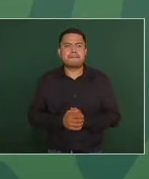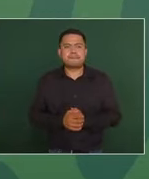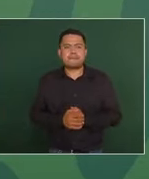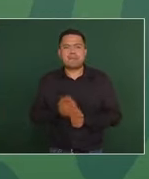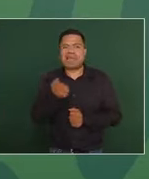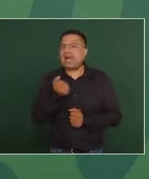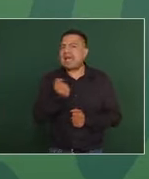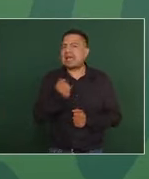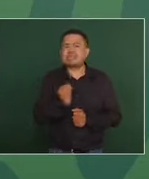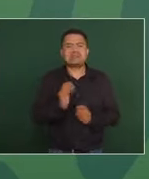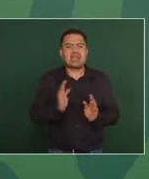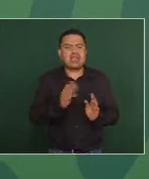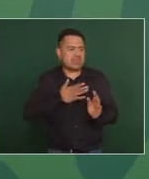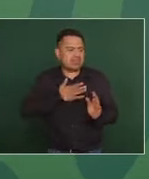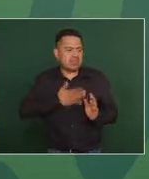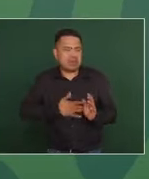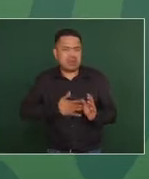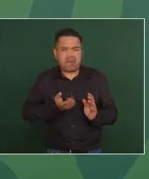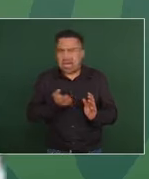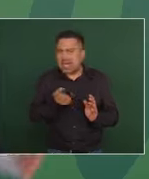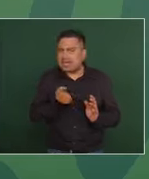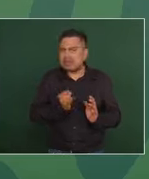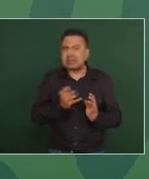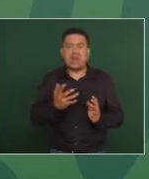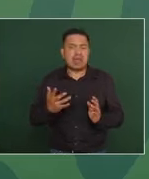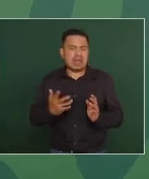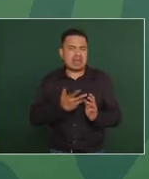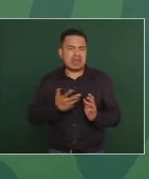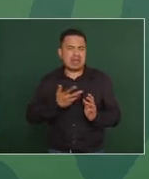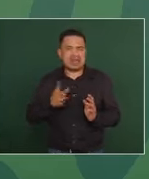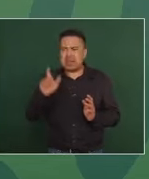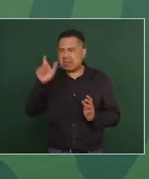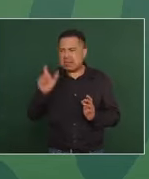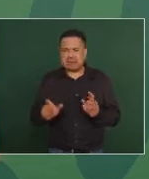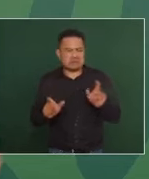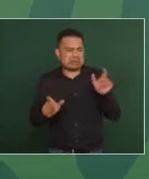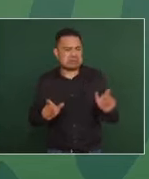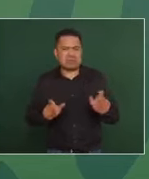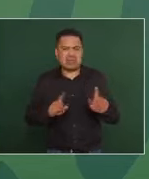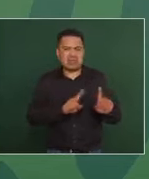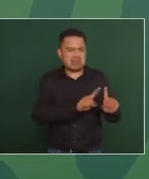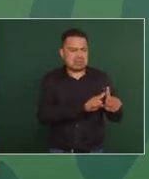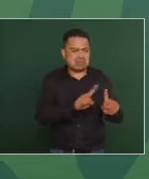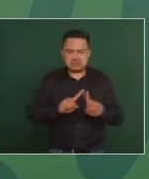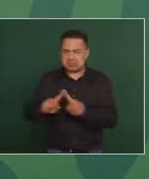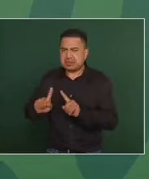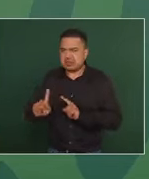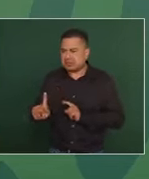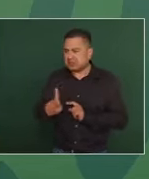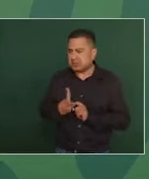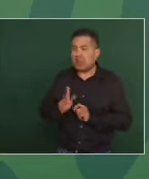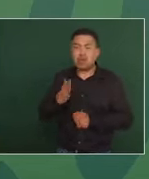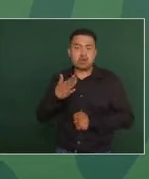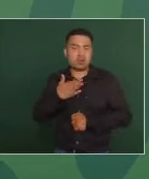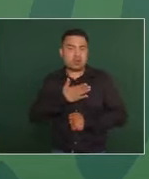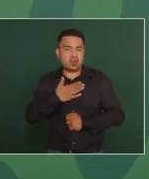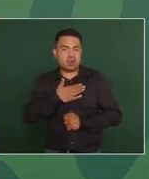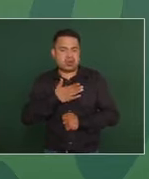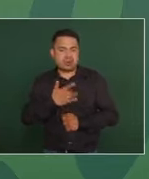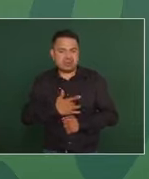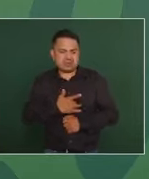así es la democracia. Tenemos posturas distintas. Yo